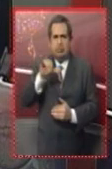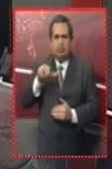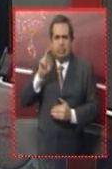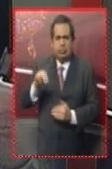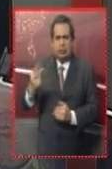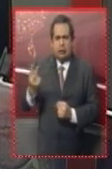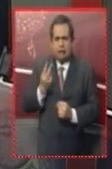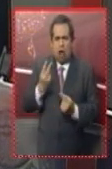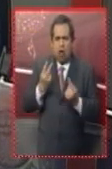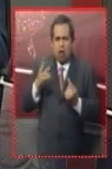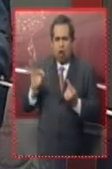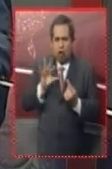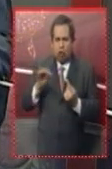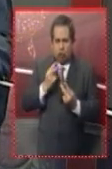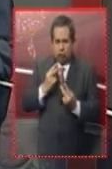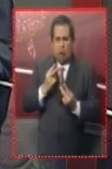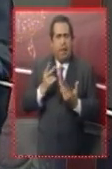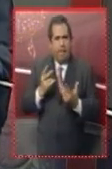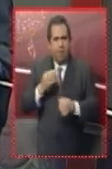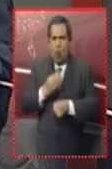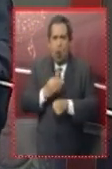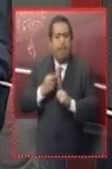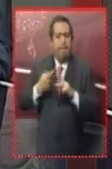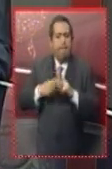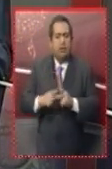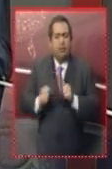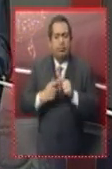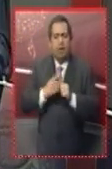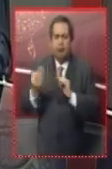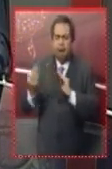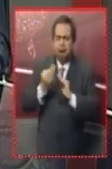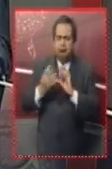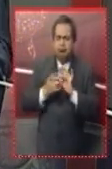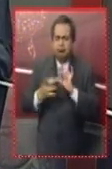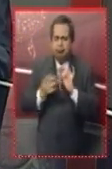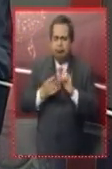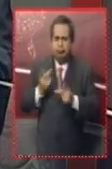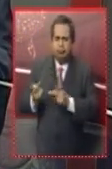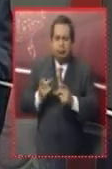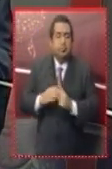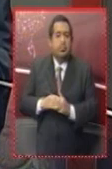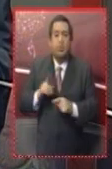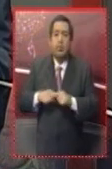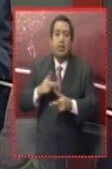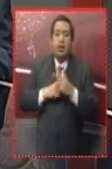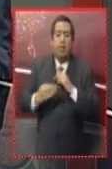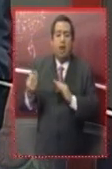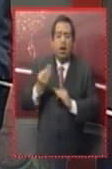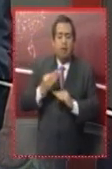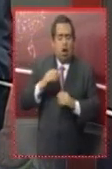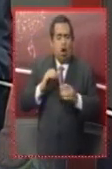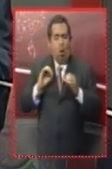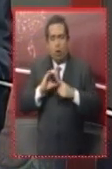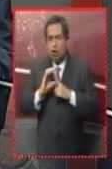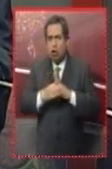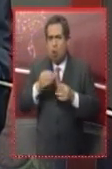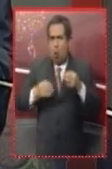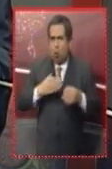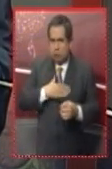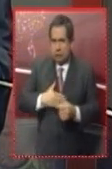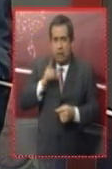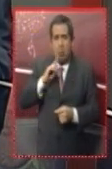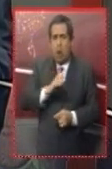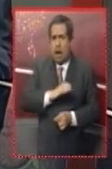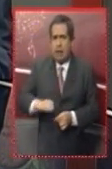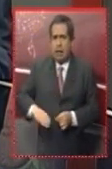la Nación. Hoy inició formalmente este proceso en el Senado mexicano. Y al comparecer ante la Comisión de Justicia en la Cámara de Senadores, la